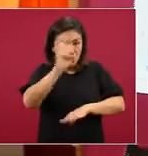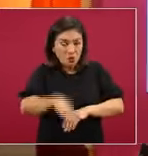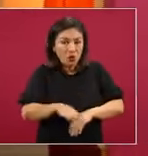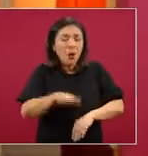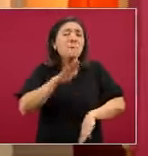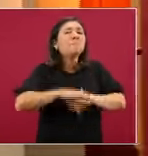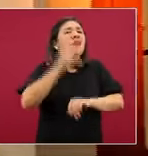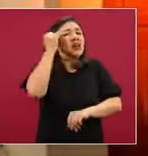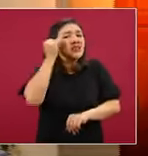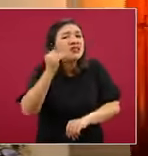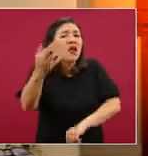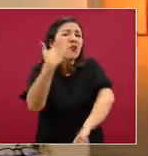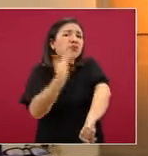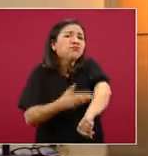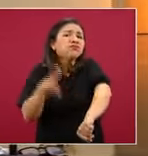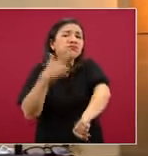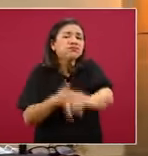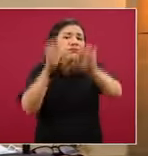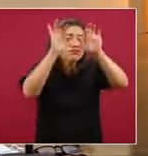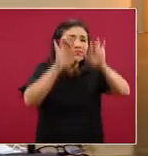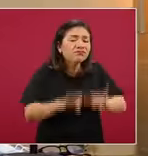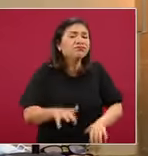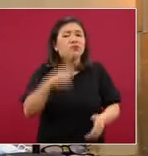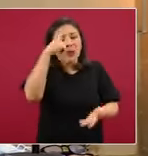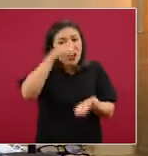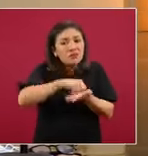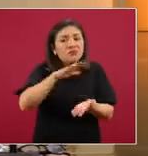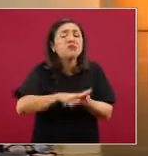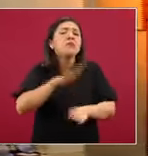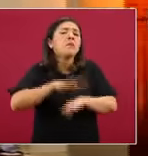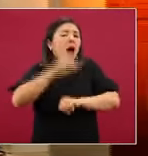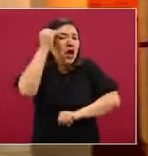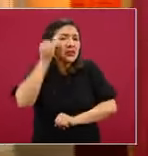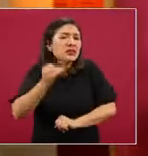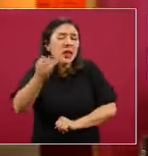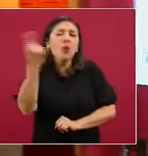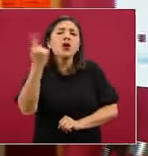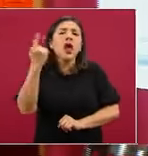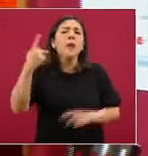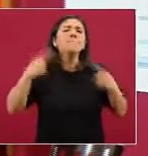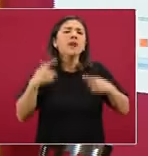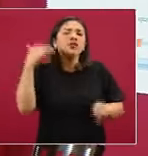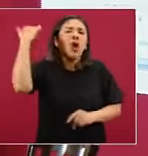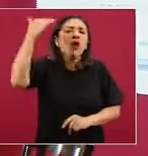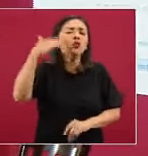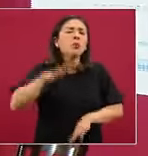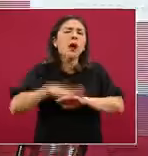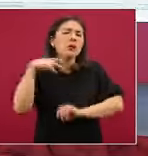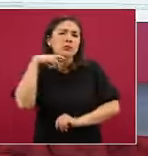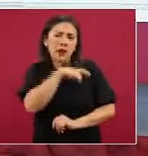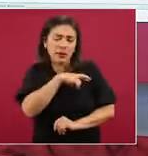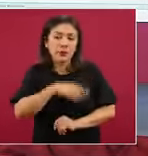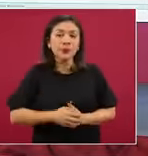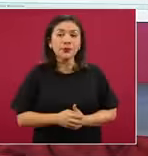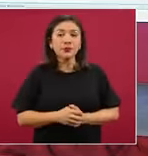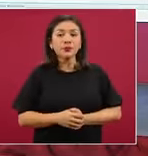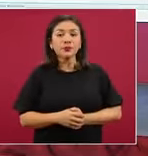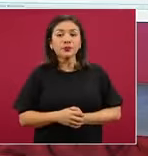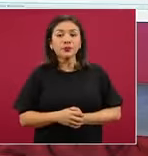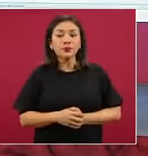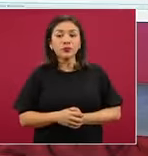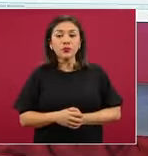tarda mucho más tiempo en registrarse, en conseguirse que en el resto de los individuos. La siguiente, por